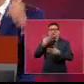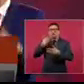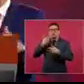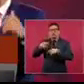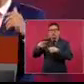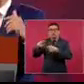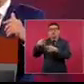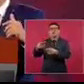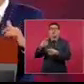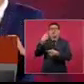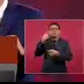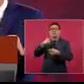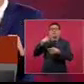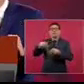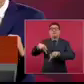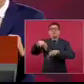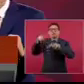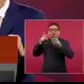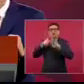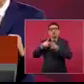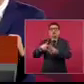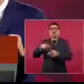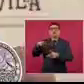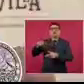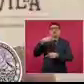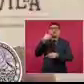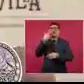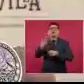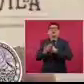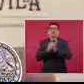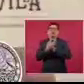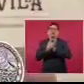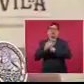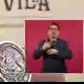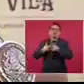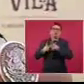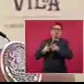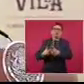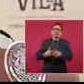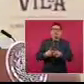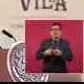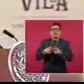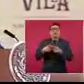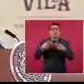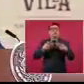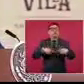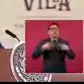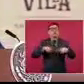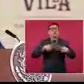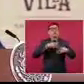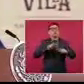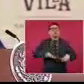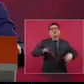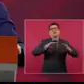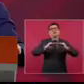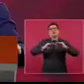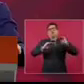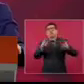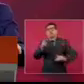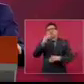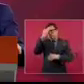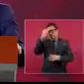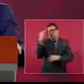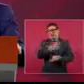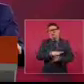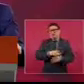quieren regresar por sus fueros, quieren seguir manteniendo en la marginación, en el olvido a la mayoría de los